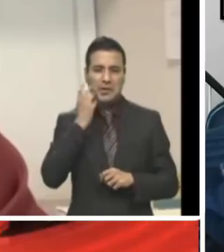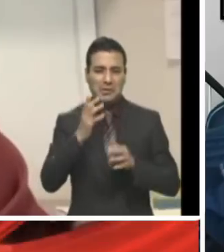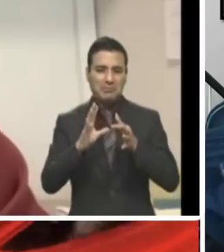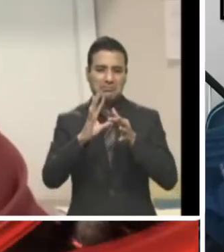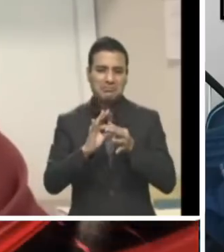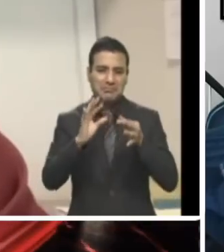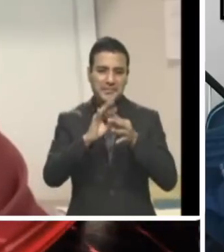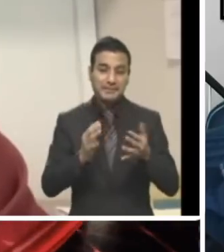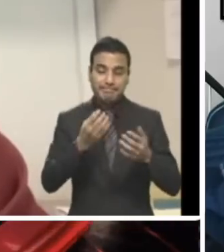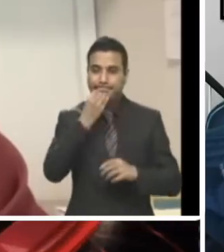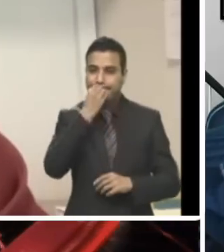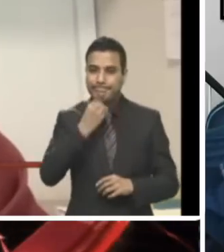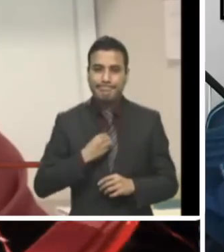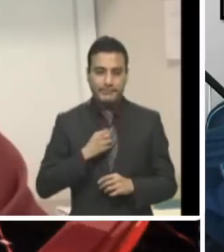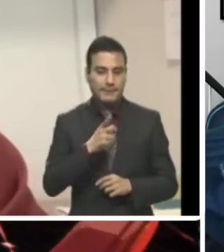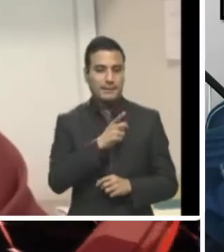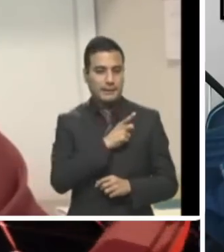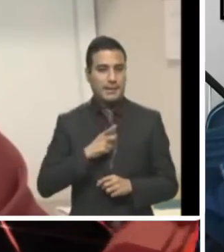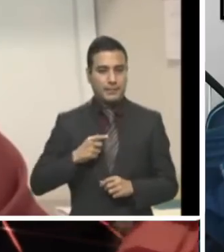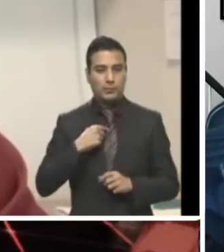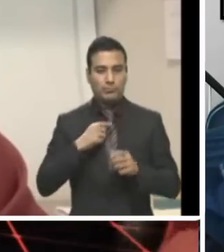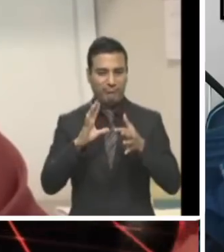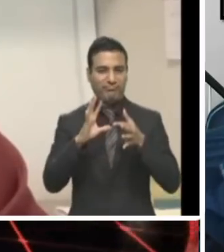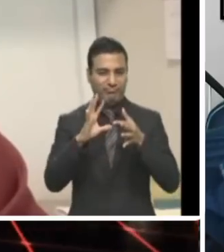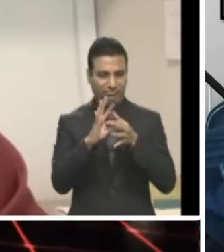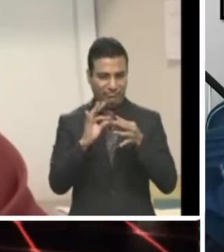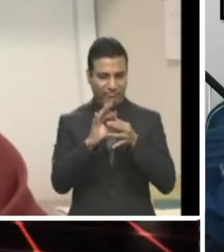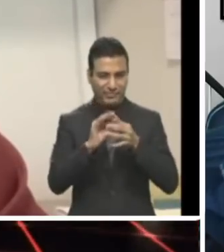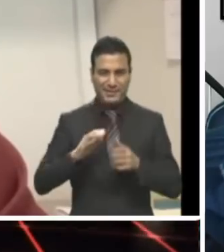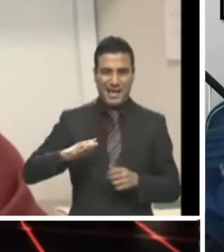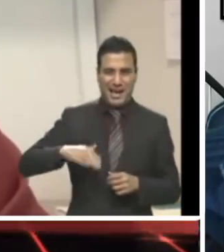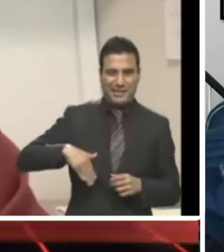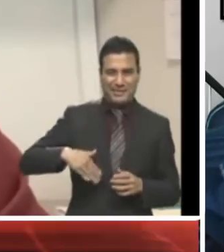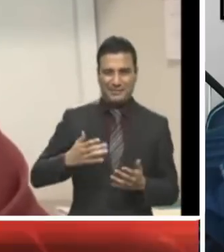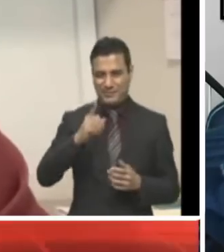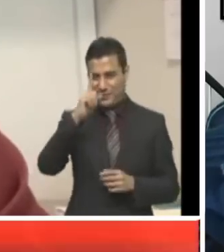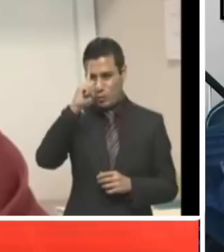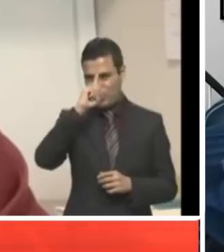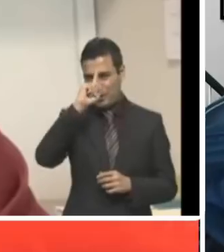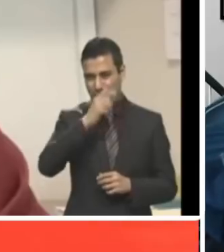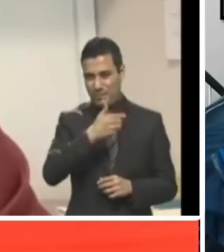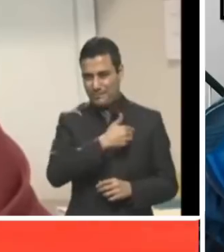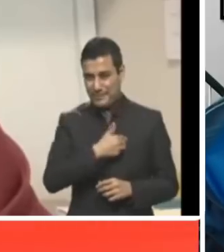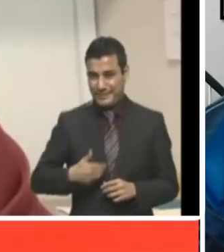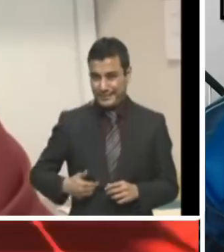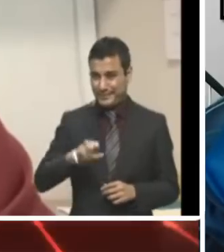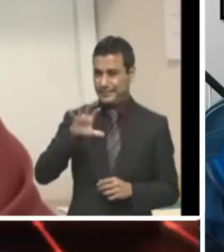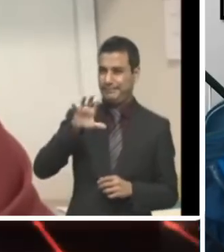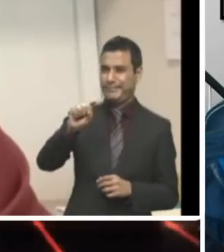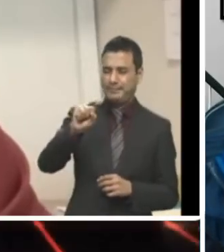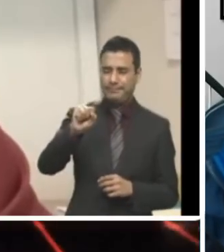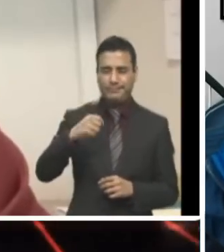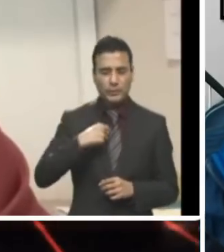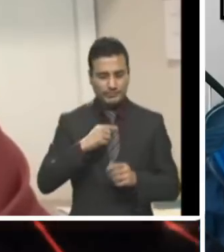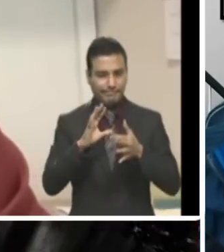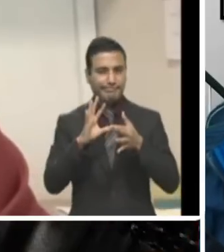es indispensable que se puntualice lo que acaba de comentar el consejero presidente de este